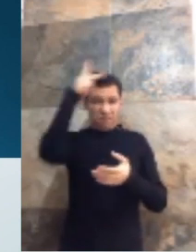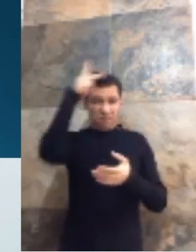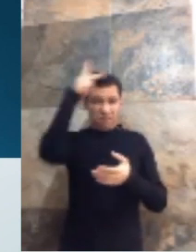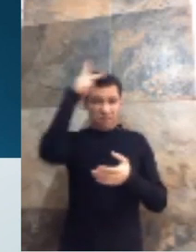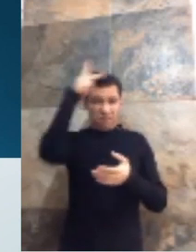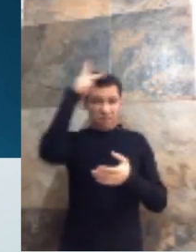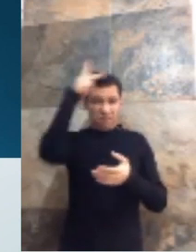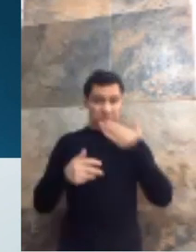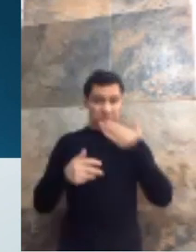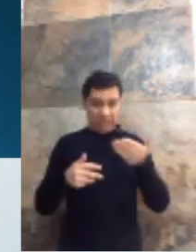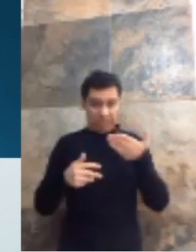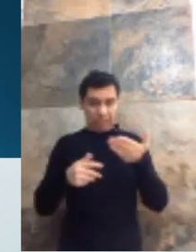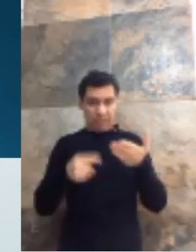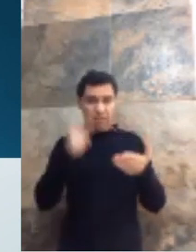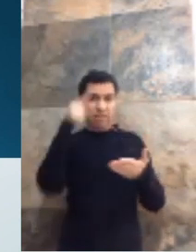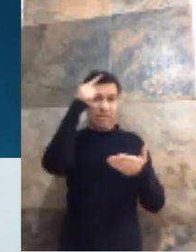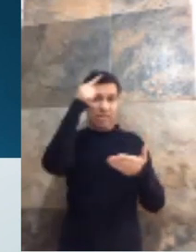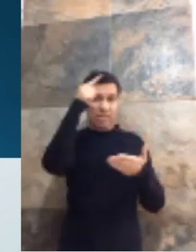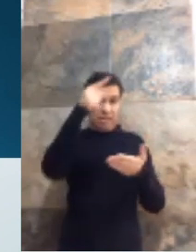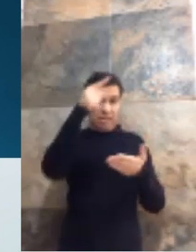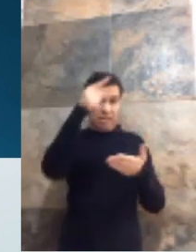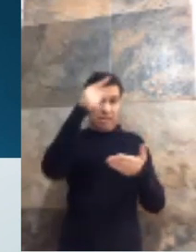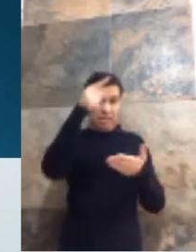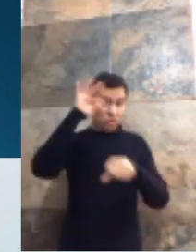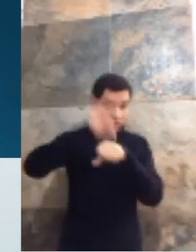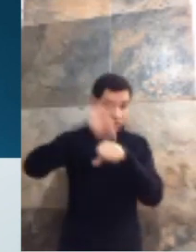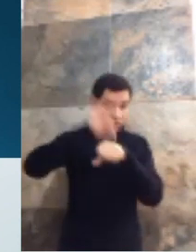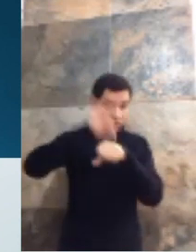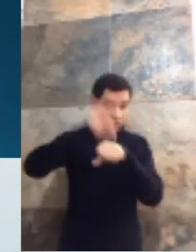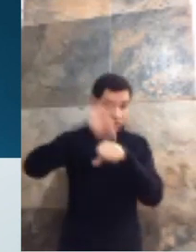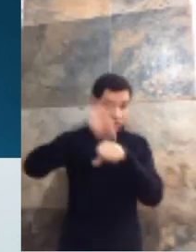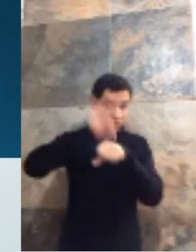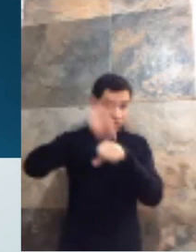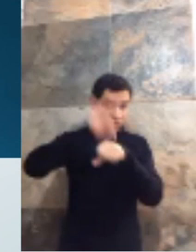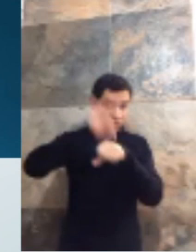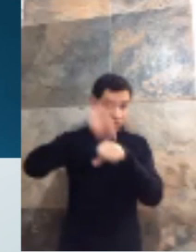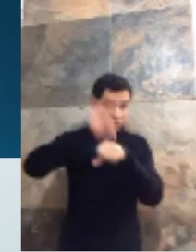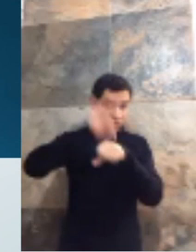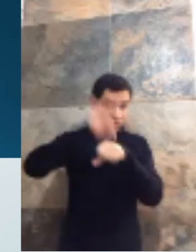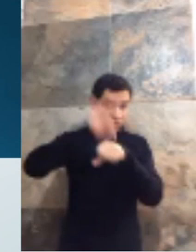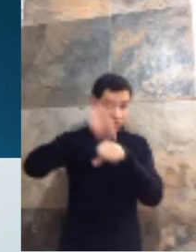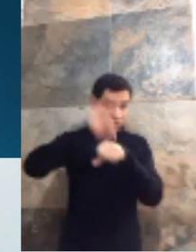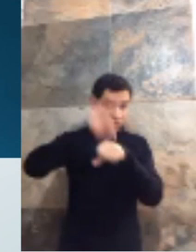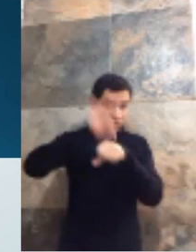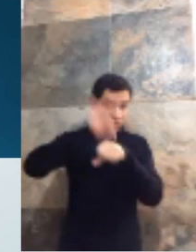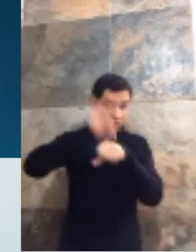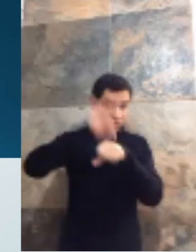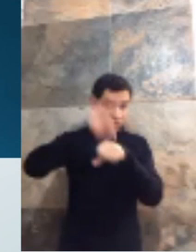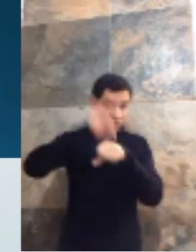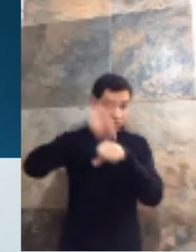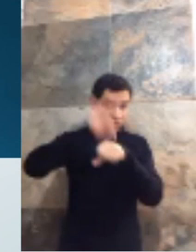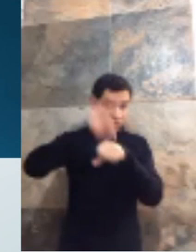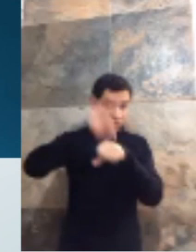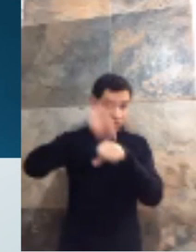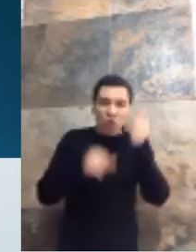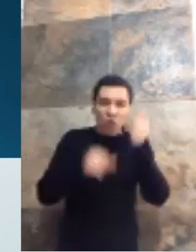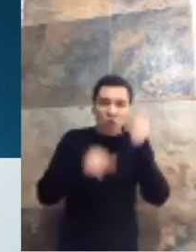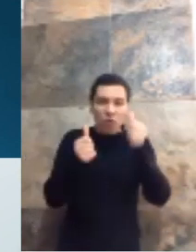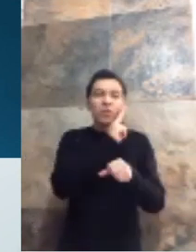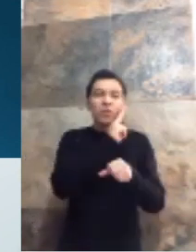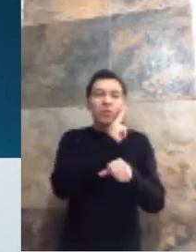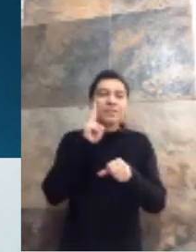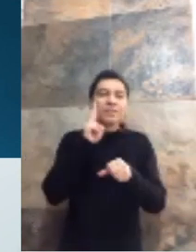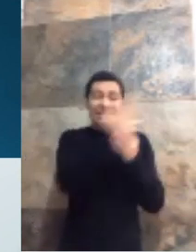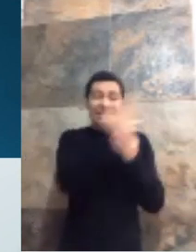cosas interesantísimas, y esto incluso desde antes de la cuarentena, desde antes de la pandemia, las